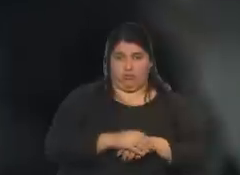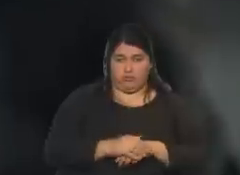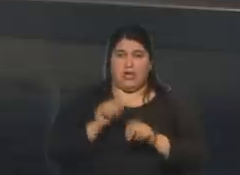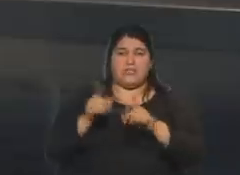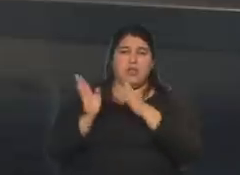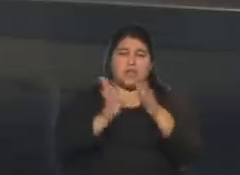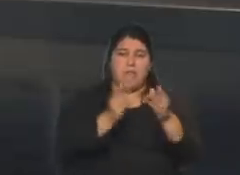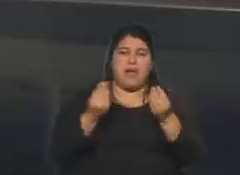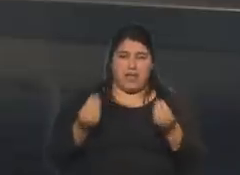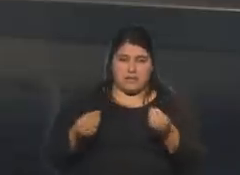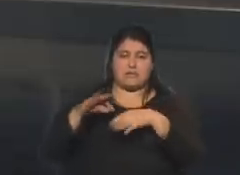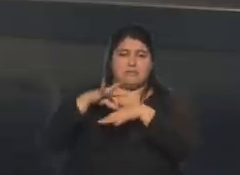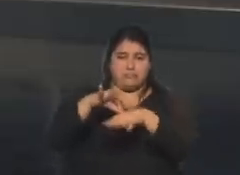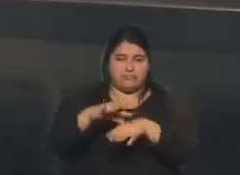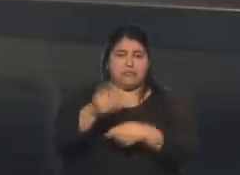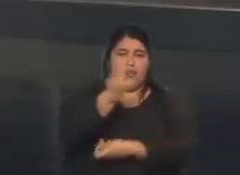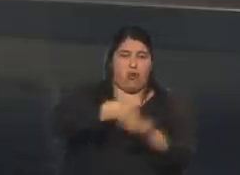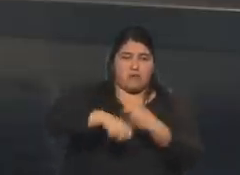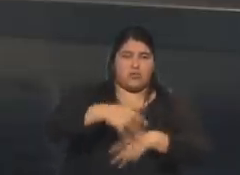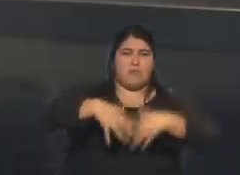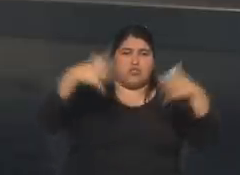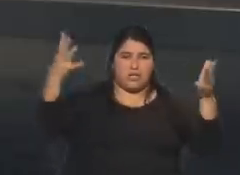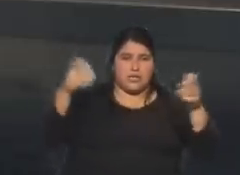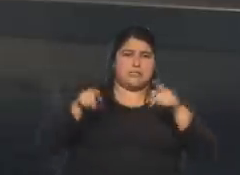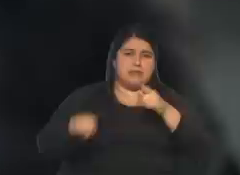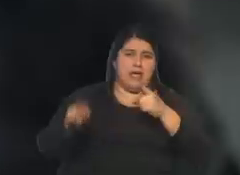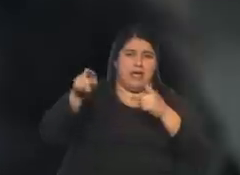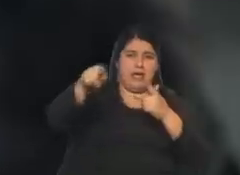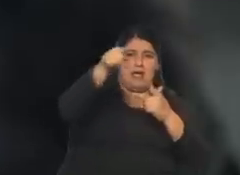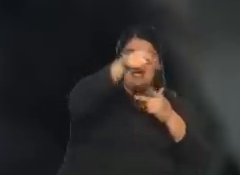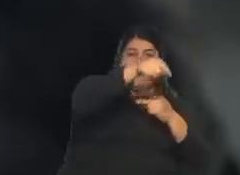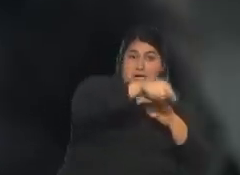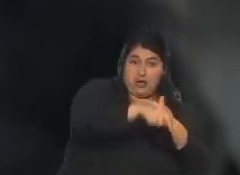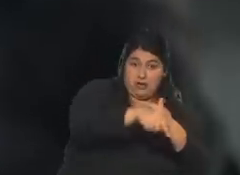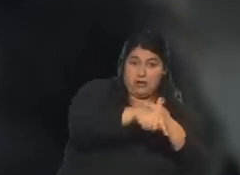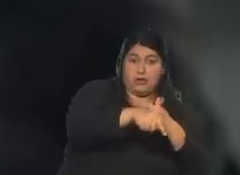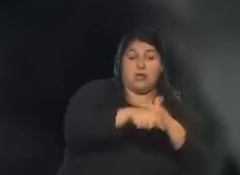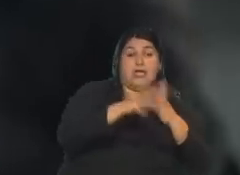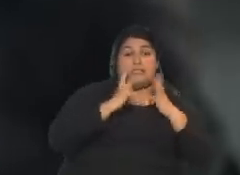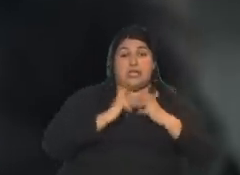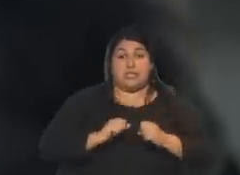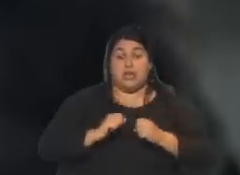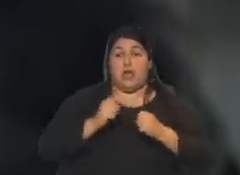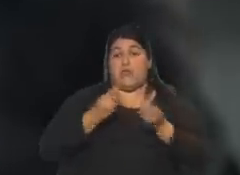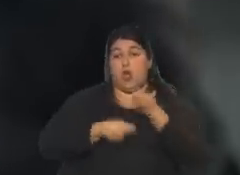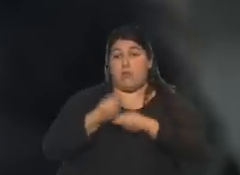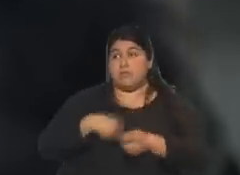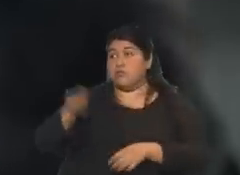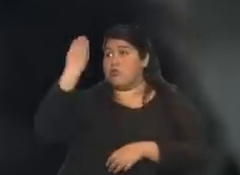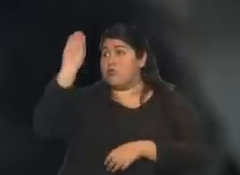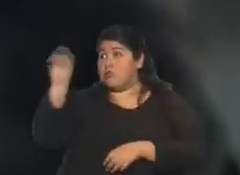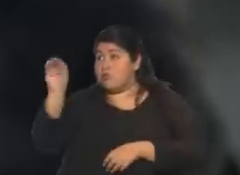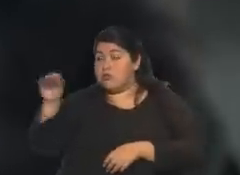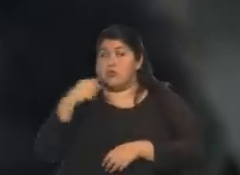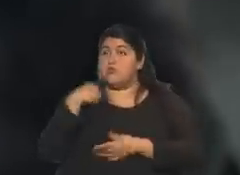de distribución, de comercialización, comercio mayorista, minoristas, etc. Y que cuando vamos a la Secretaría de Comercio a decirle, bueno, miren, estamos haciendo un esfuerzo para